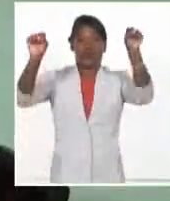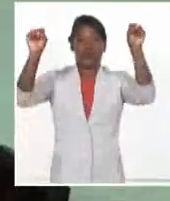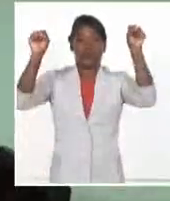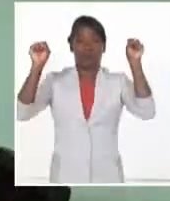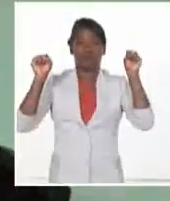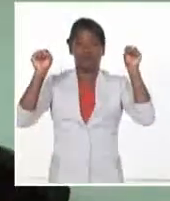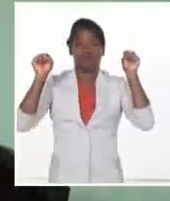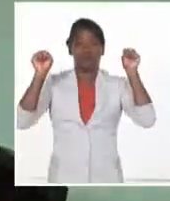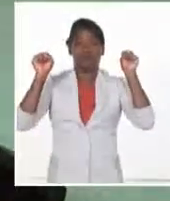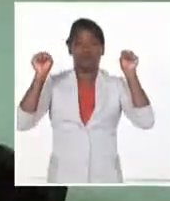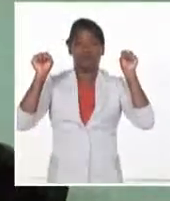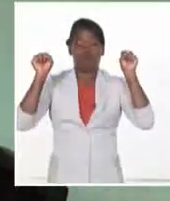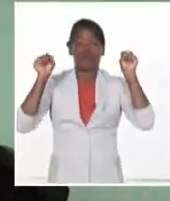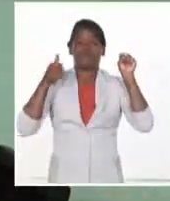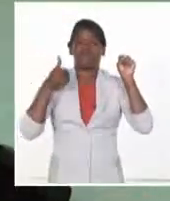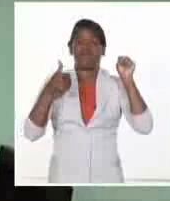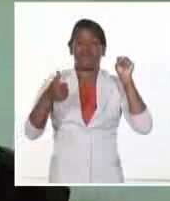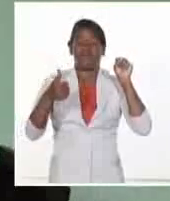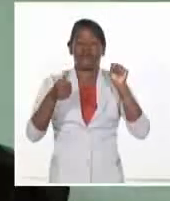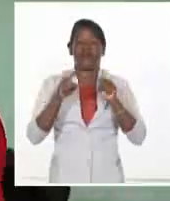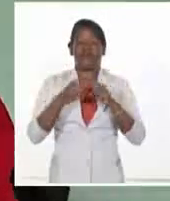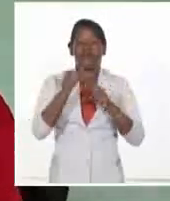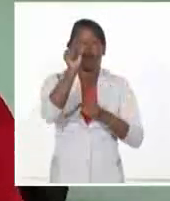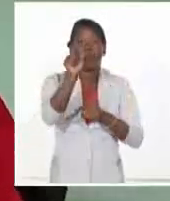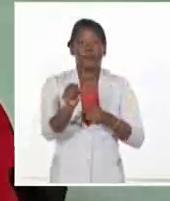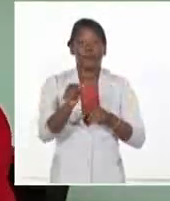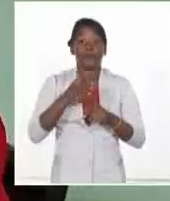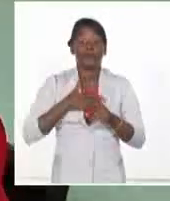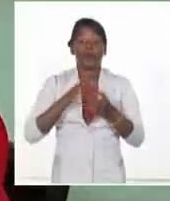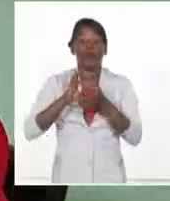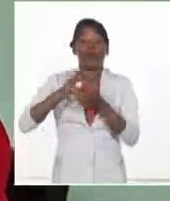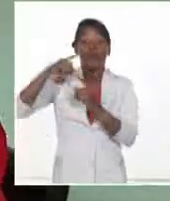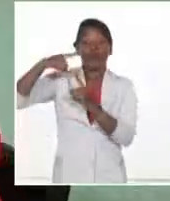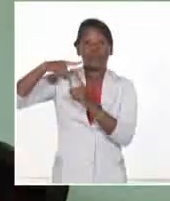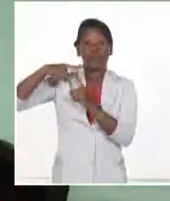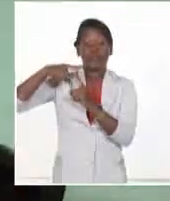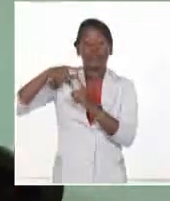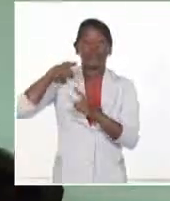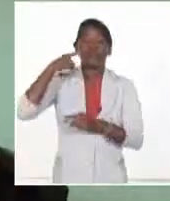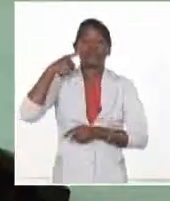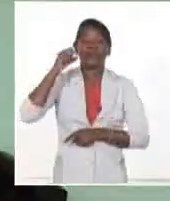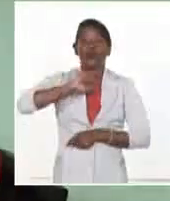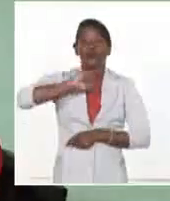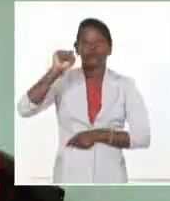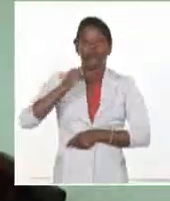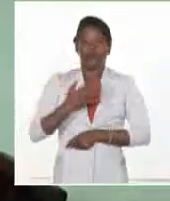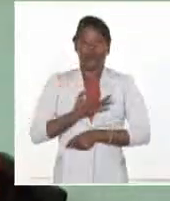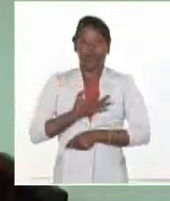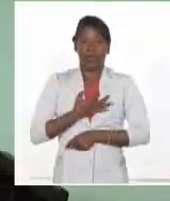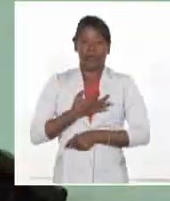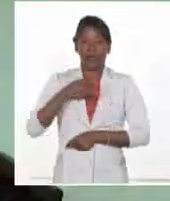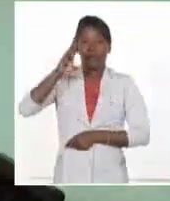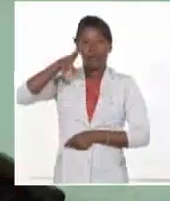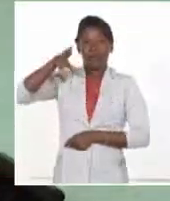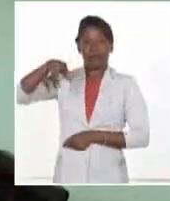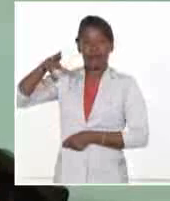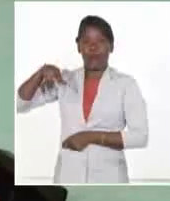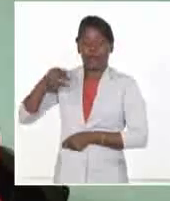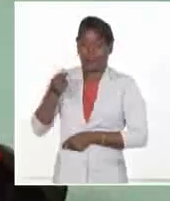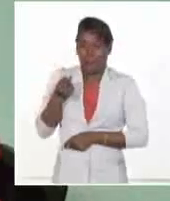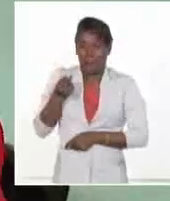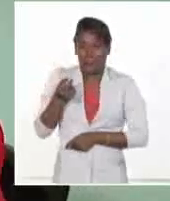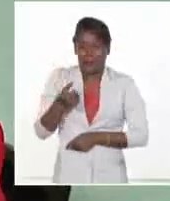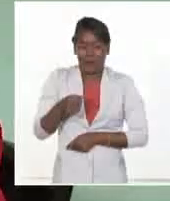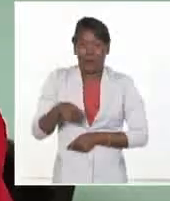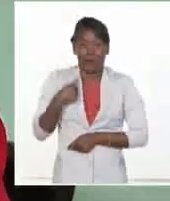el guantanamero Pablo Ramírez subió al podio de premiaciones y ganó una medalla de plata con sabor a oro, porque cargó